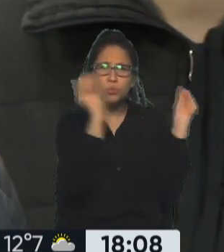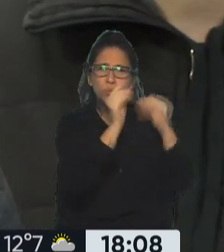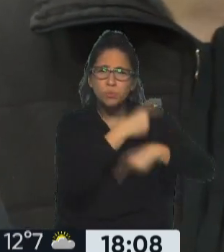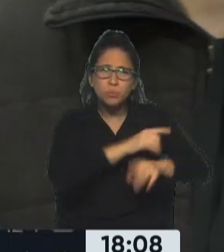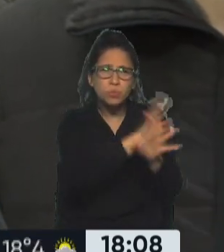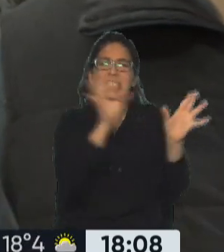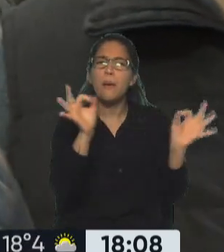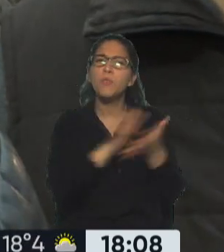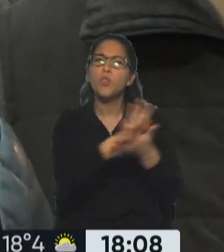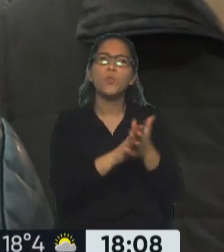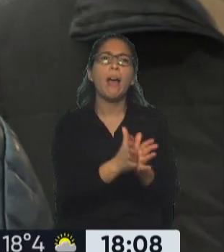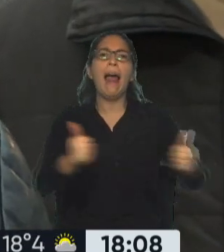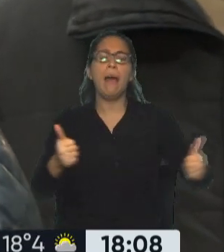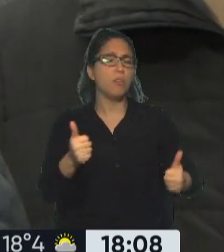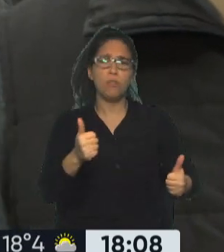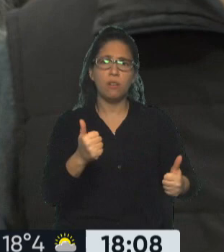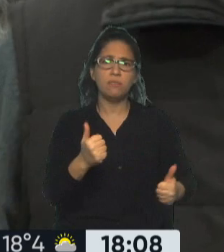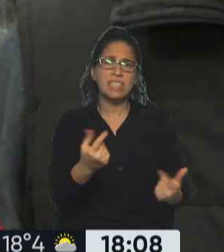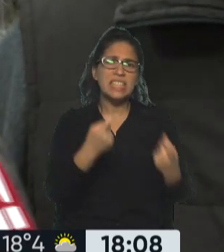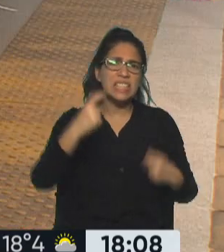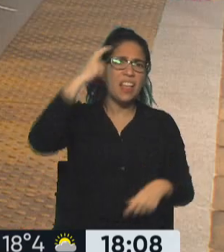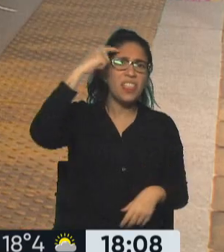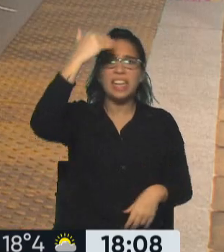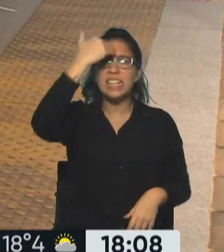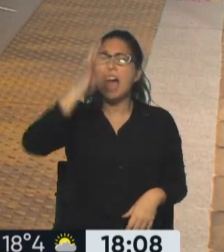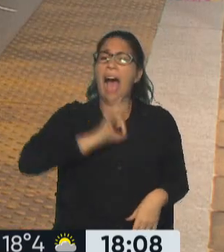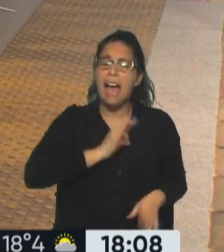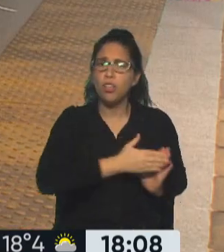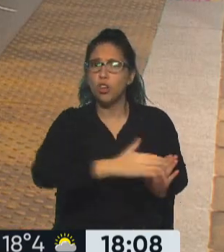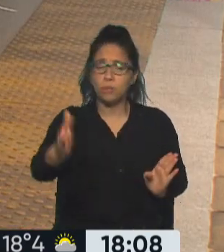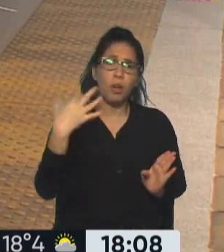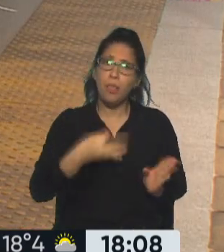no se resuelve un día para el otro, que van a demorar 10, 15 años, pero queremos que se empiece a trabajar para eso.